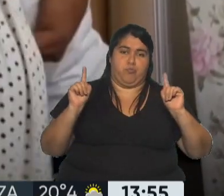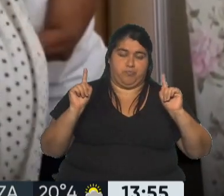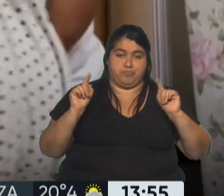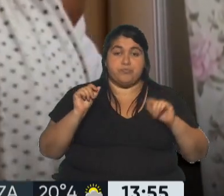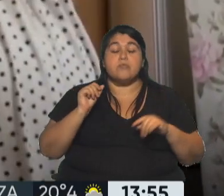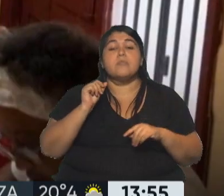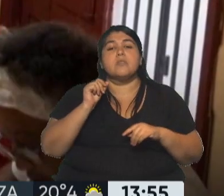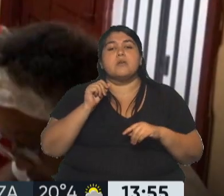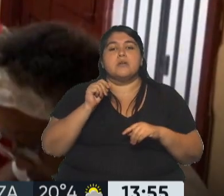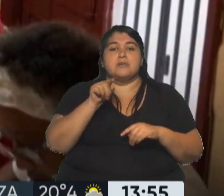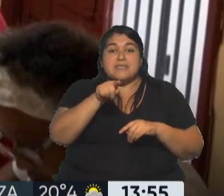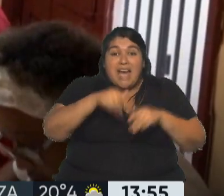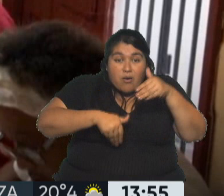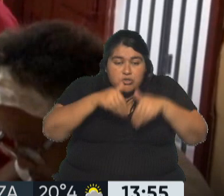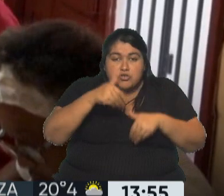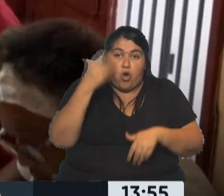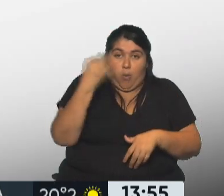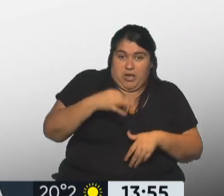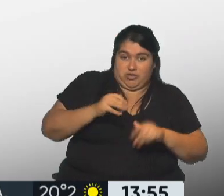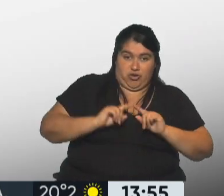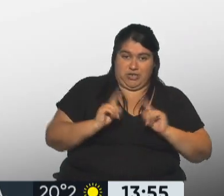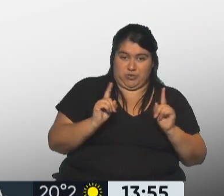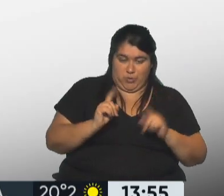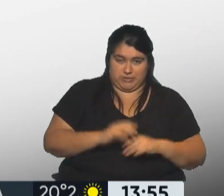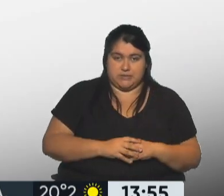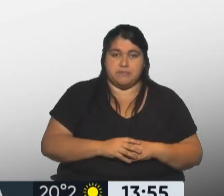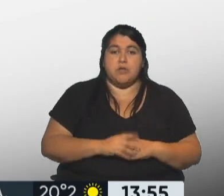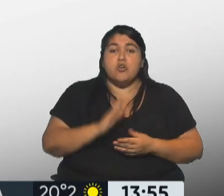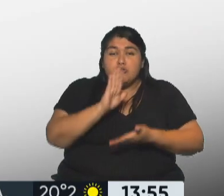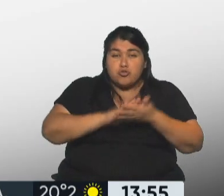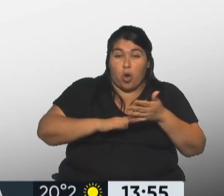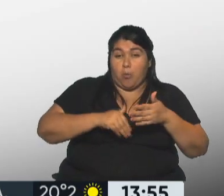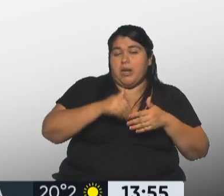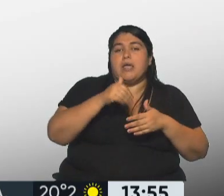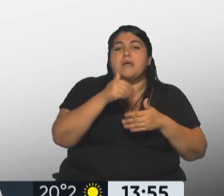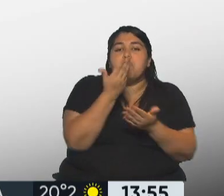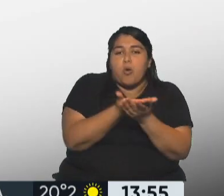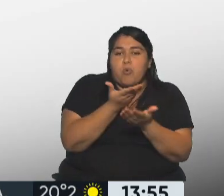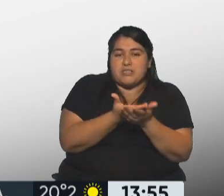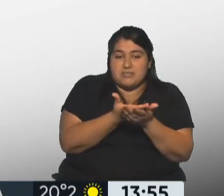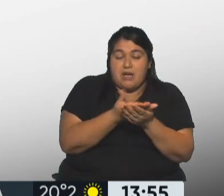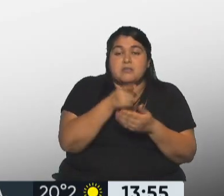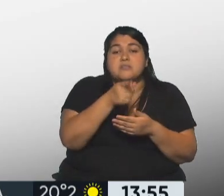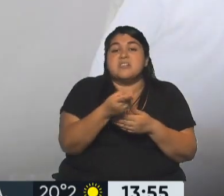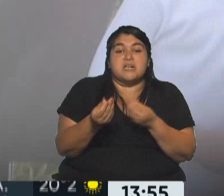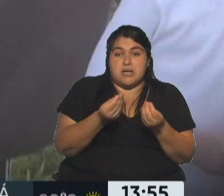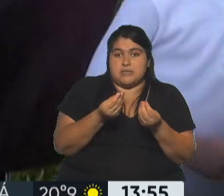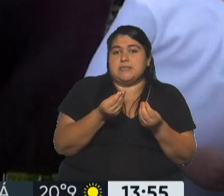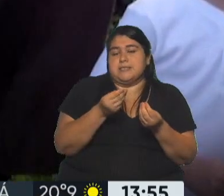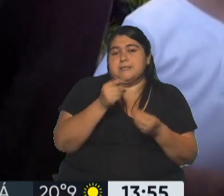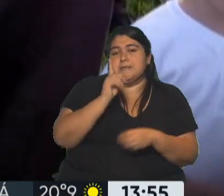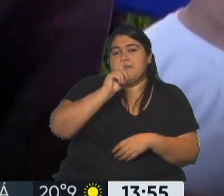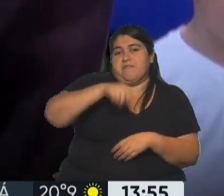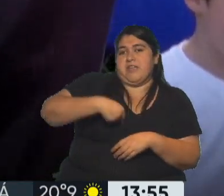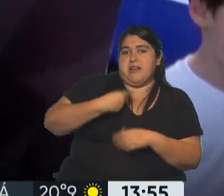paso, no son obligatorias. La apuesta por la abstención como rechazo al gobierno cubano se convirtió así en la